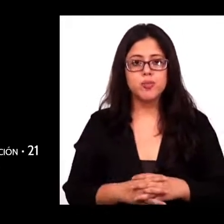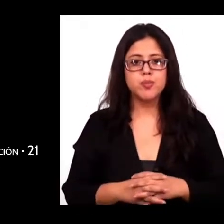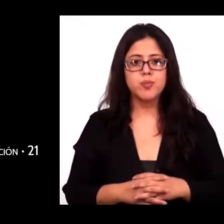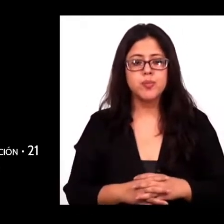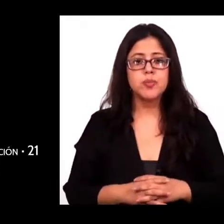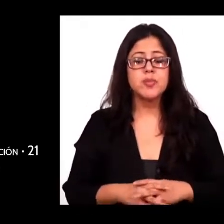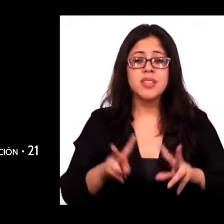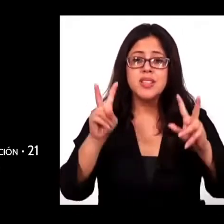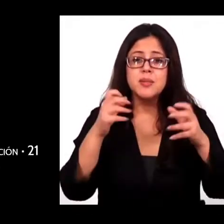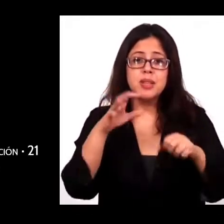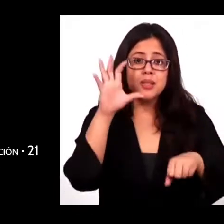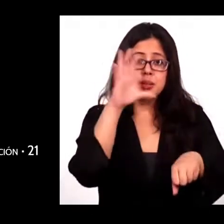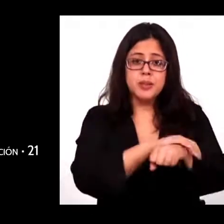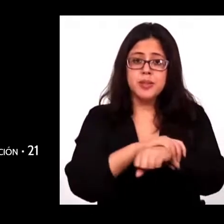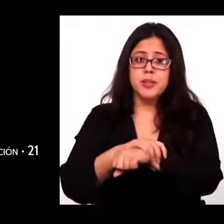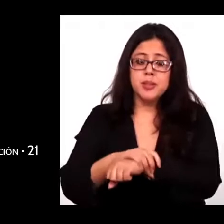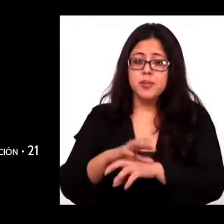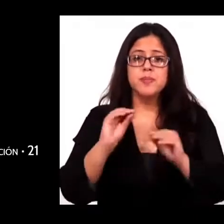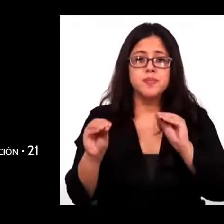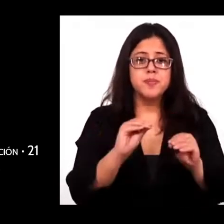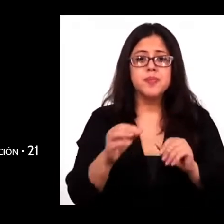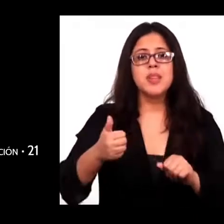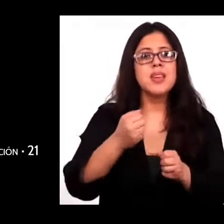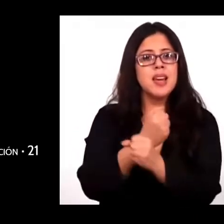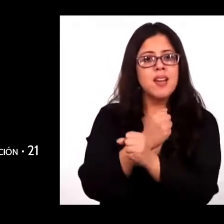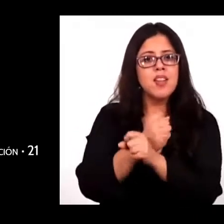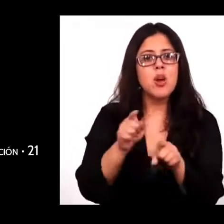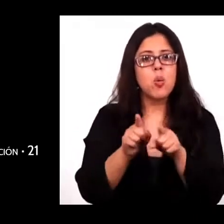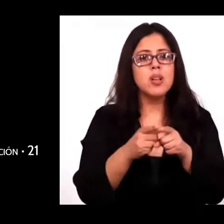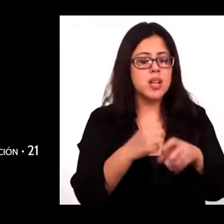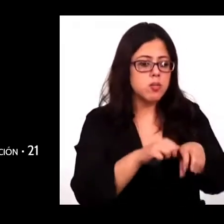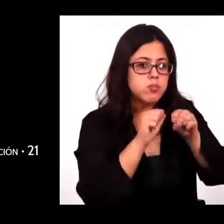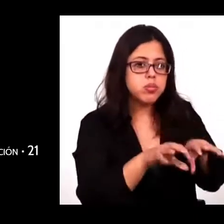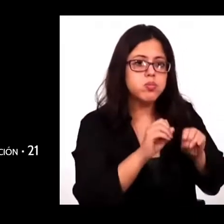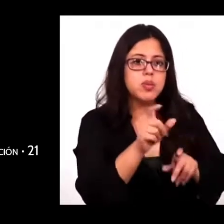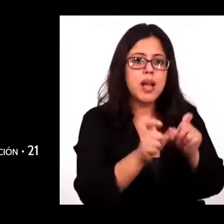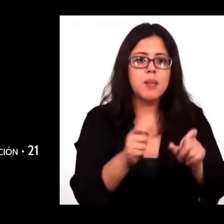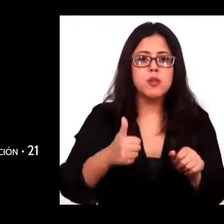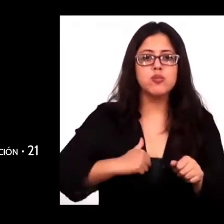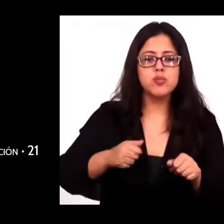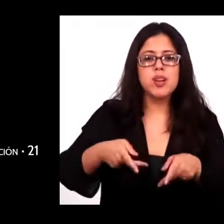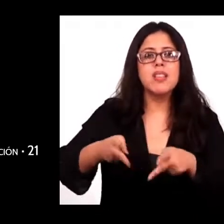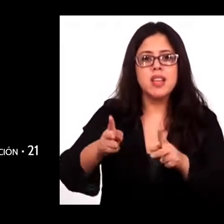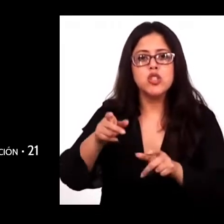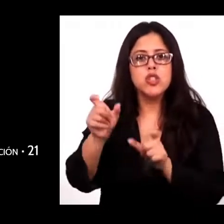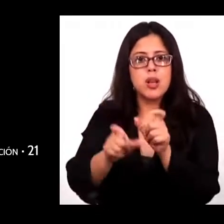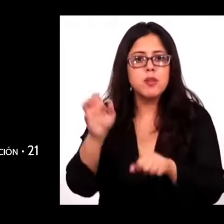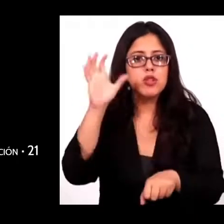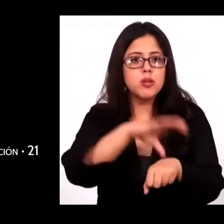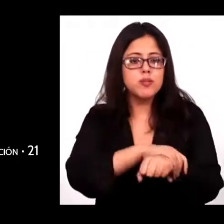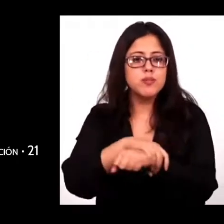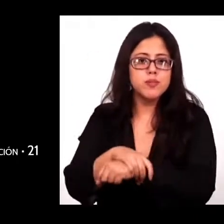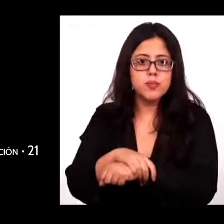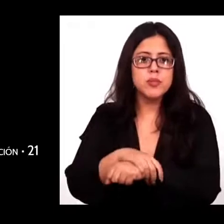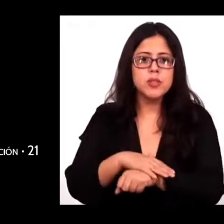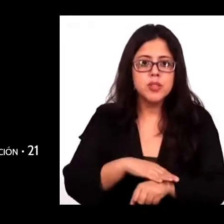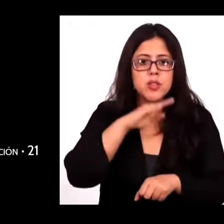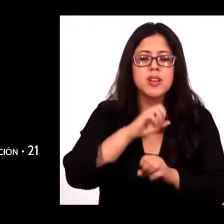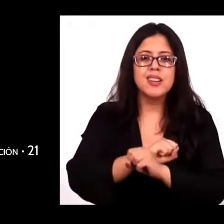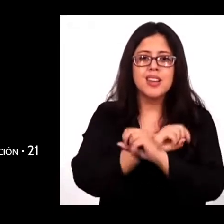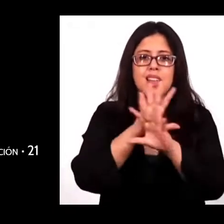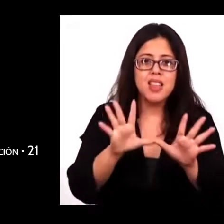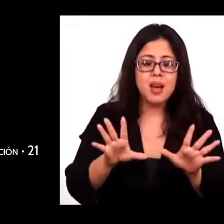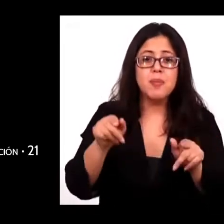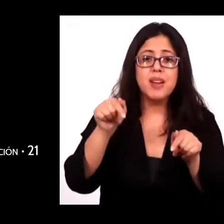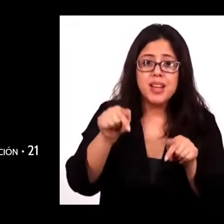con las detenciones, recomendamos que Carabineros instruya al personal policial sobre los derechos de las personas detenidas, con suficiente claridad para que al